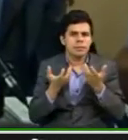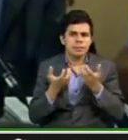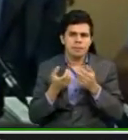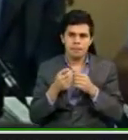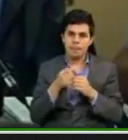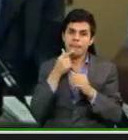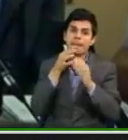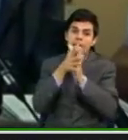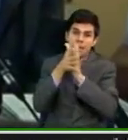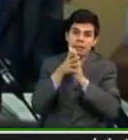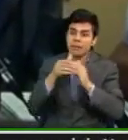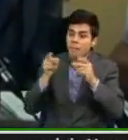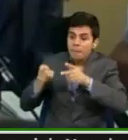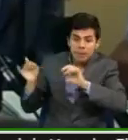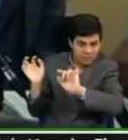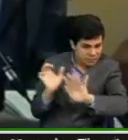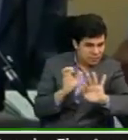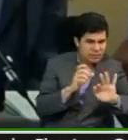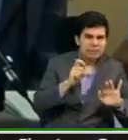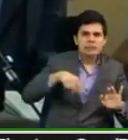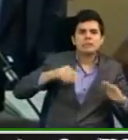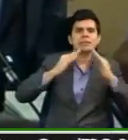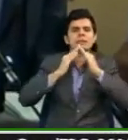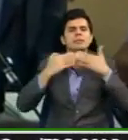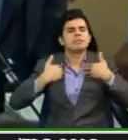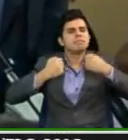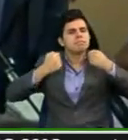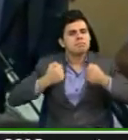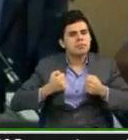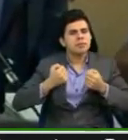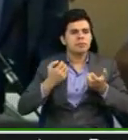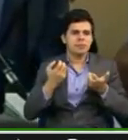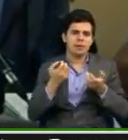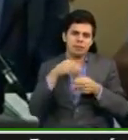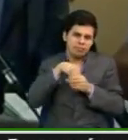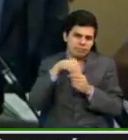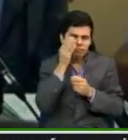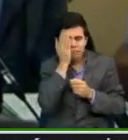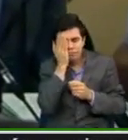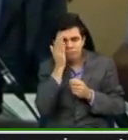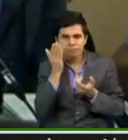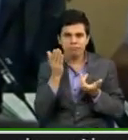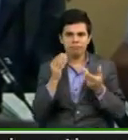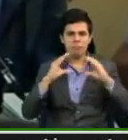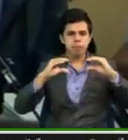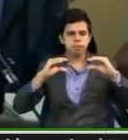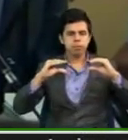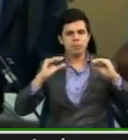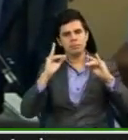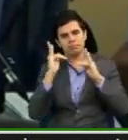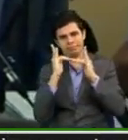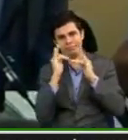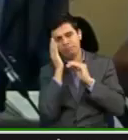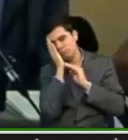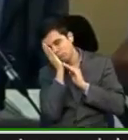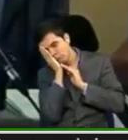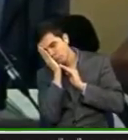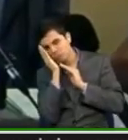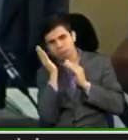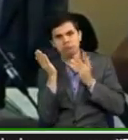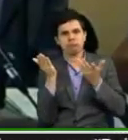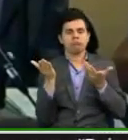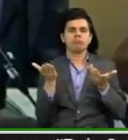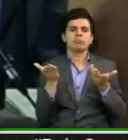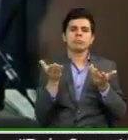de un techo, necesidades de alimentos, necesidades de colchones. Eso constituye en